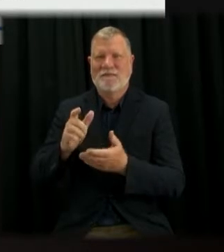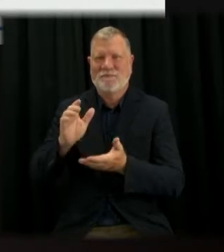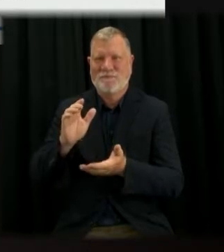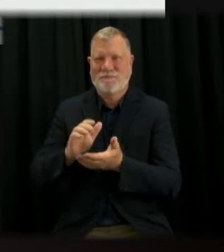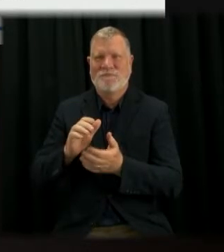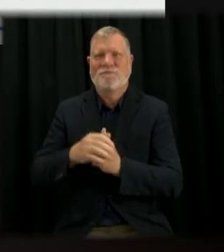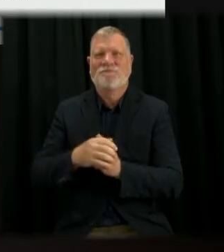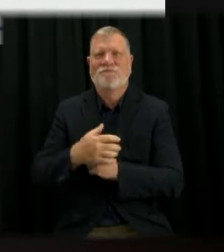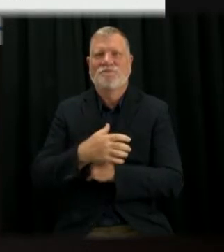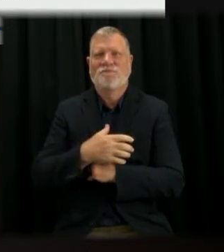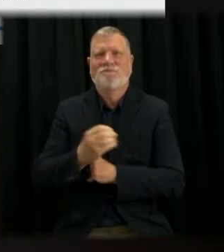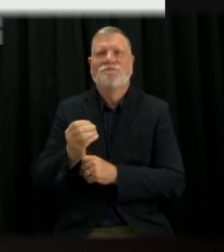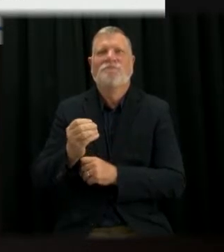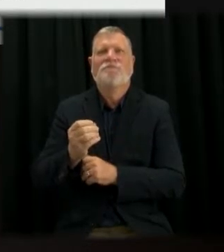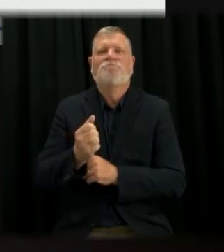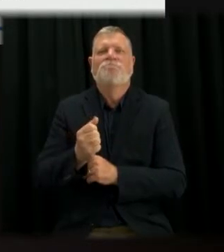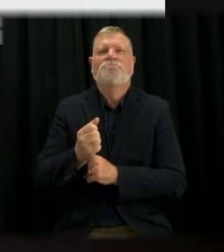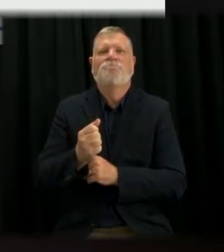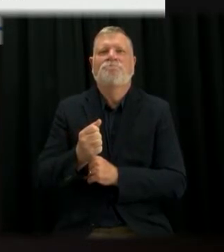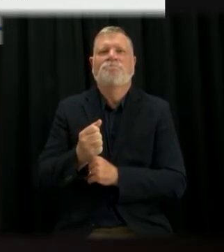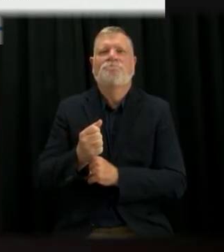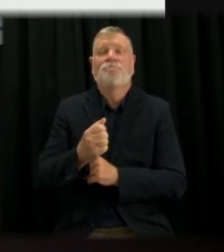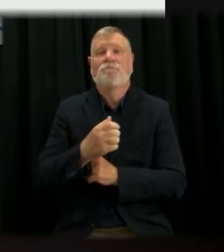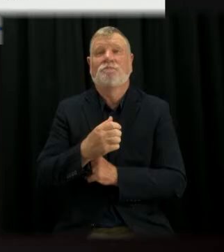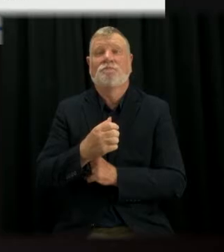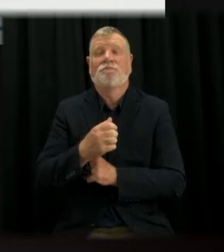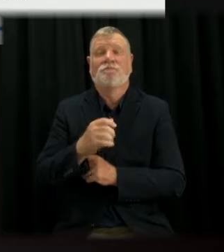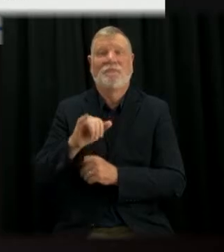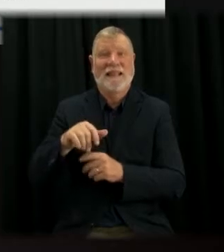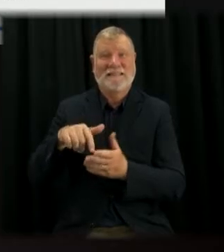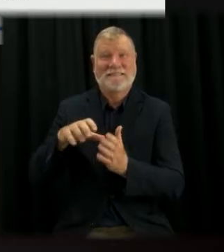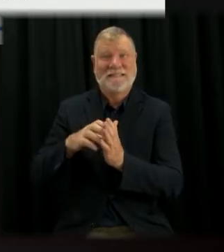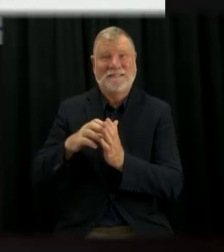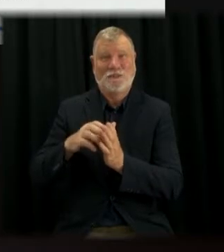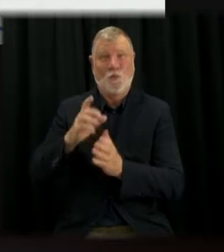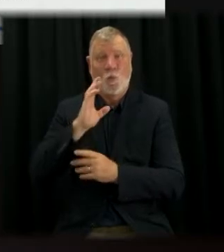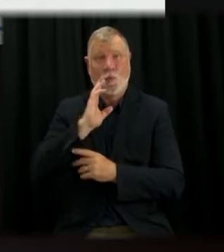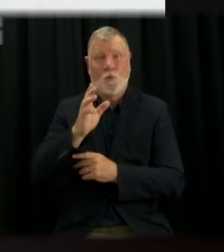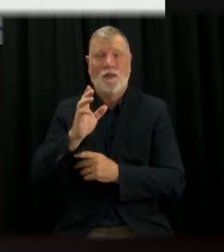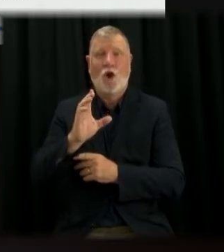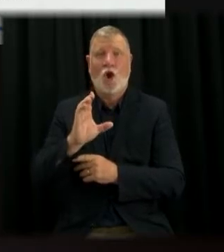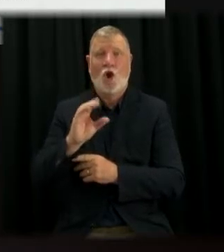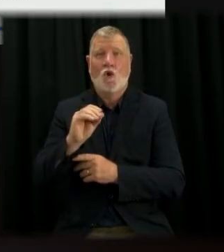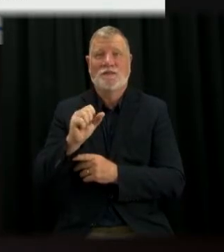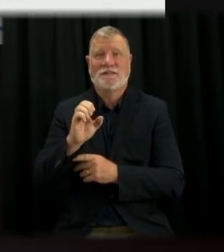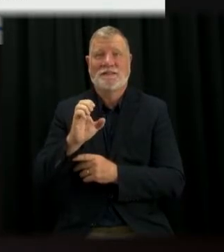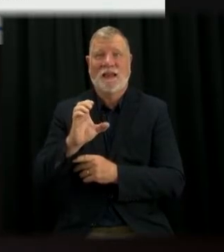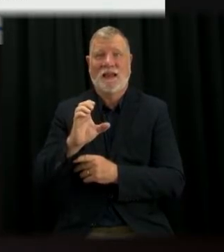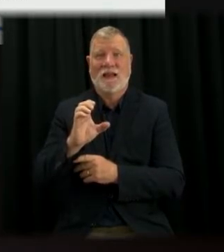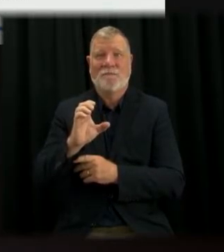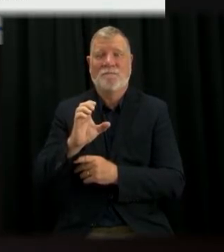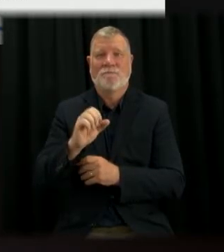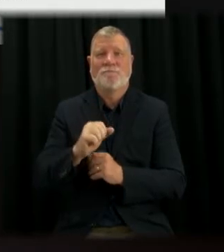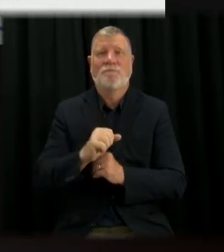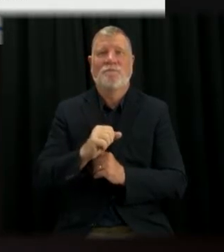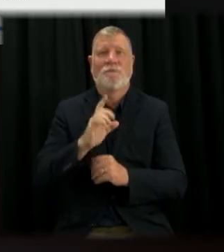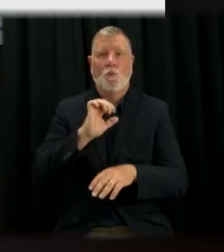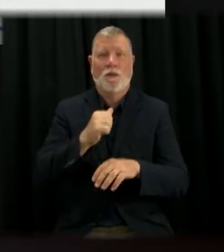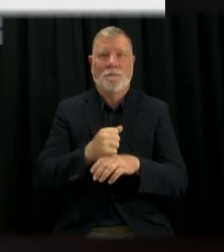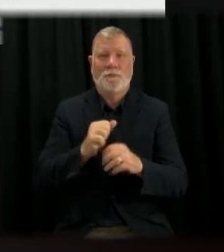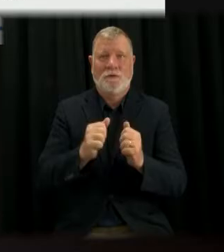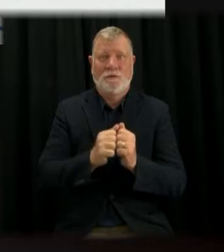aumentar la colección de taxes, los impuestos. Realmente en esta sección, en la agencia de